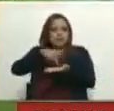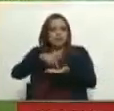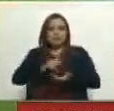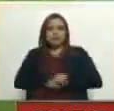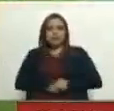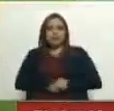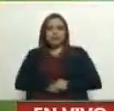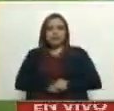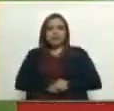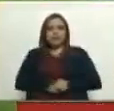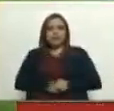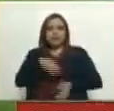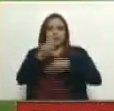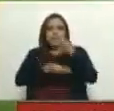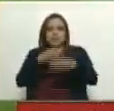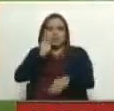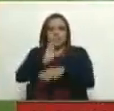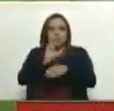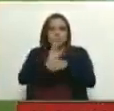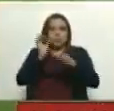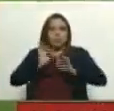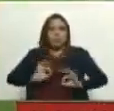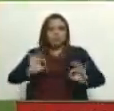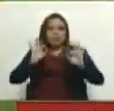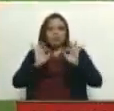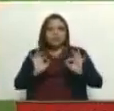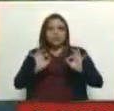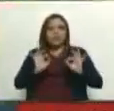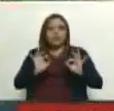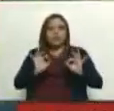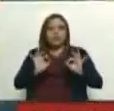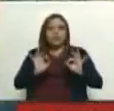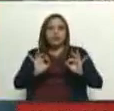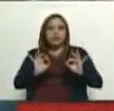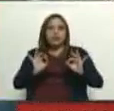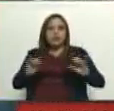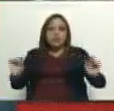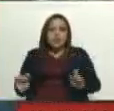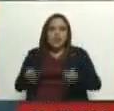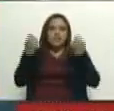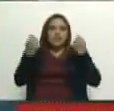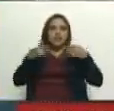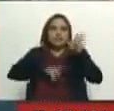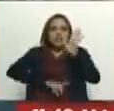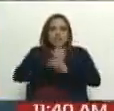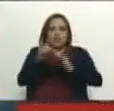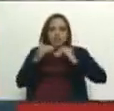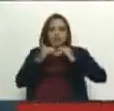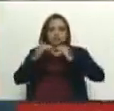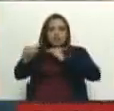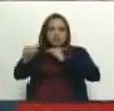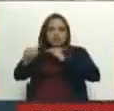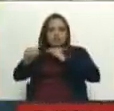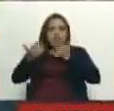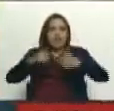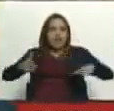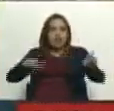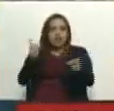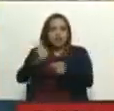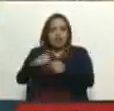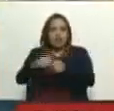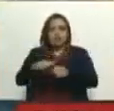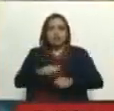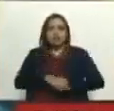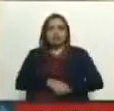en el mantenimiento, en la conservación, en el rescate, en el desarrollo sostenible.